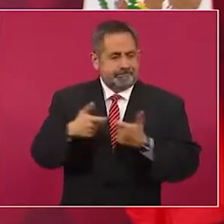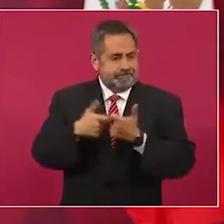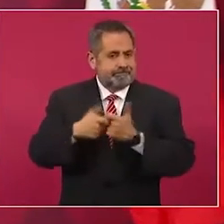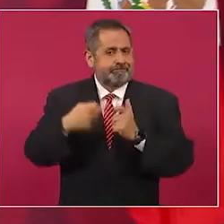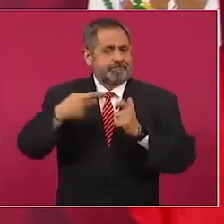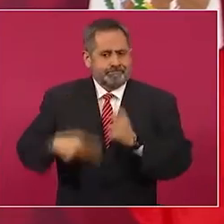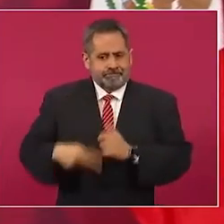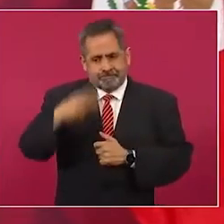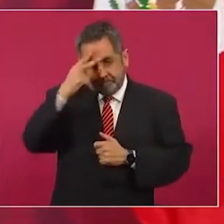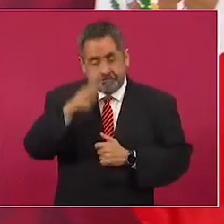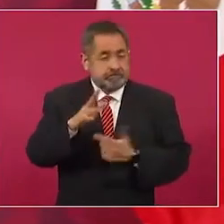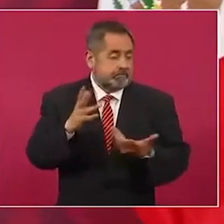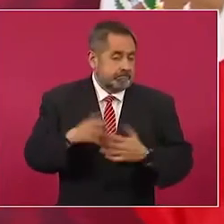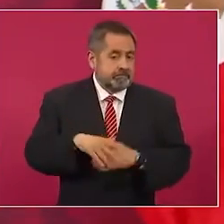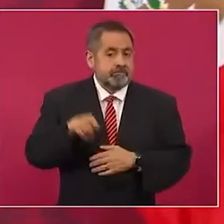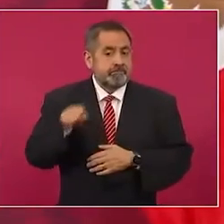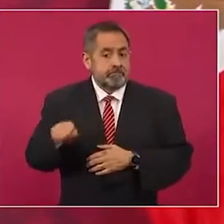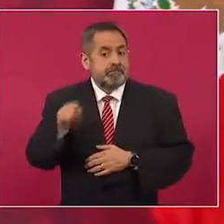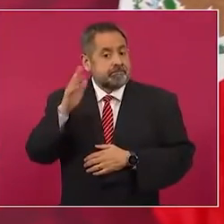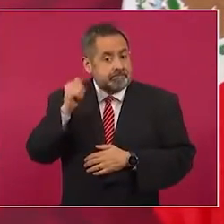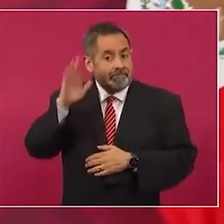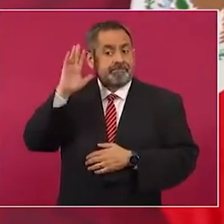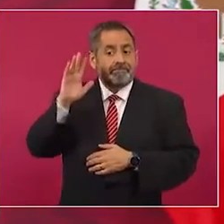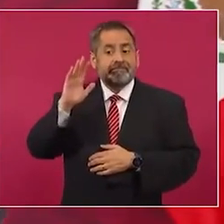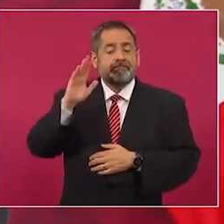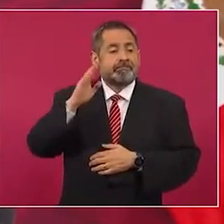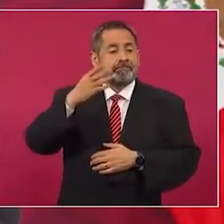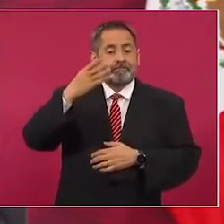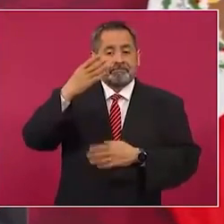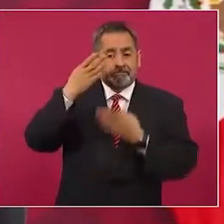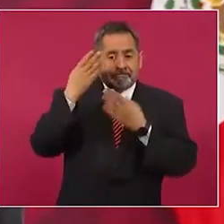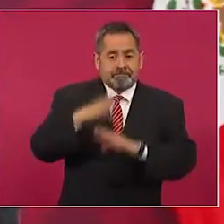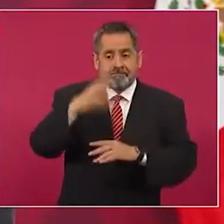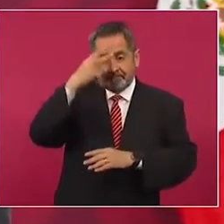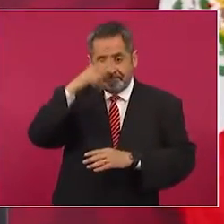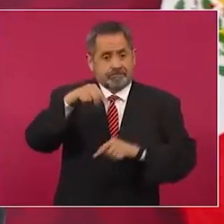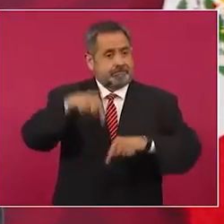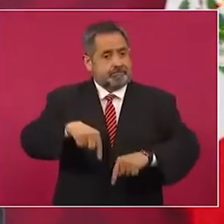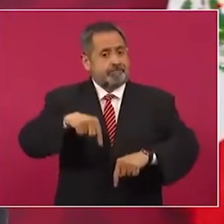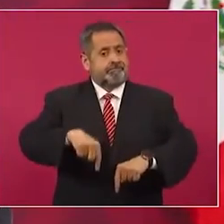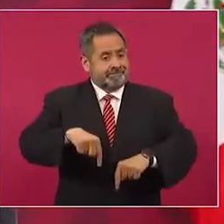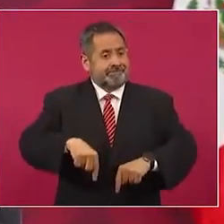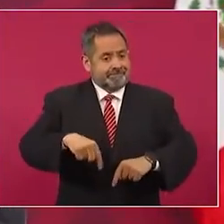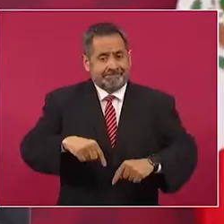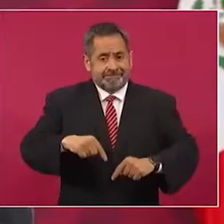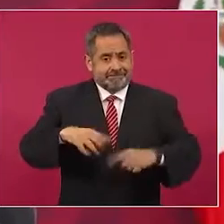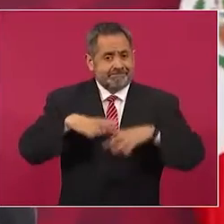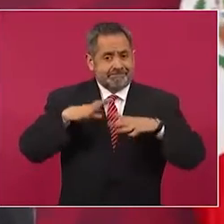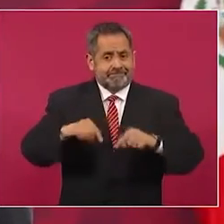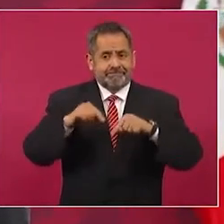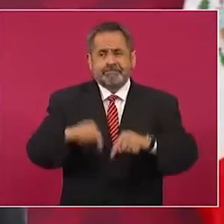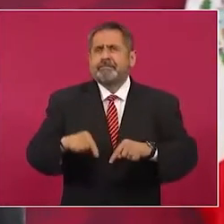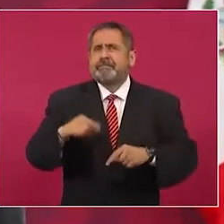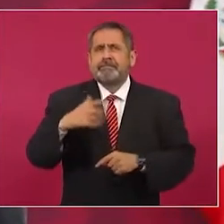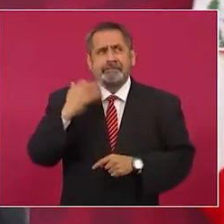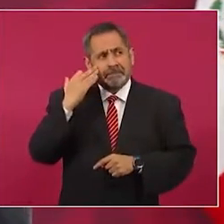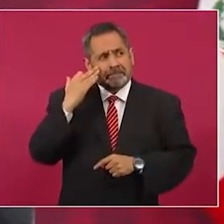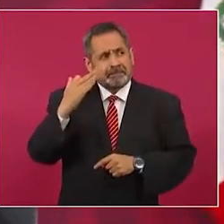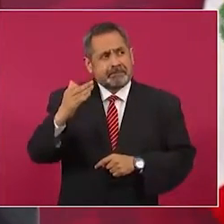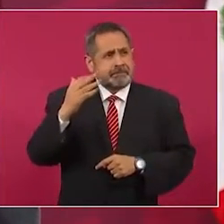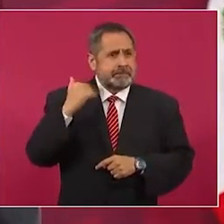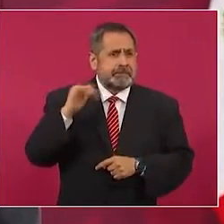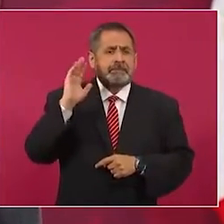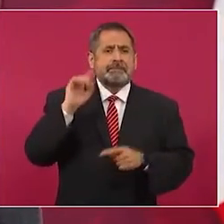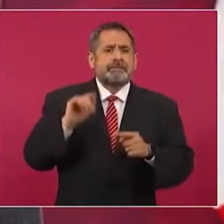que era un banco de México que surgió allá